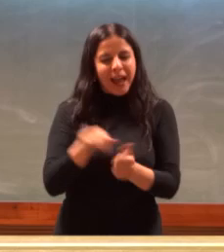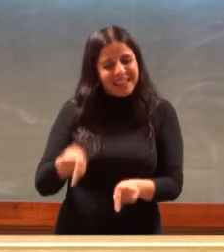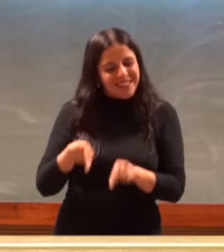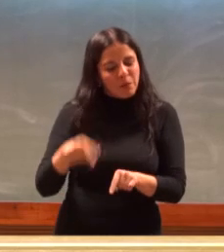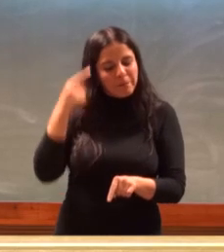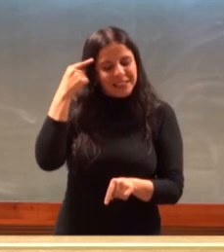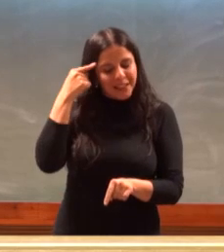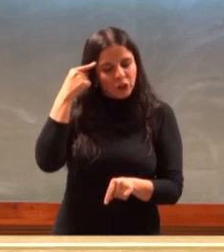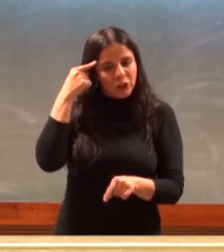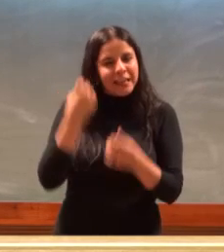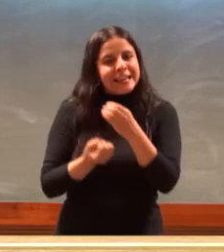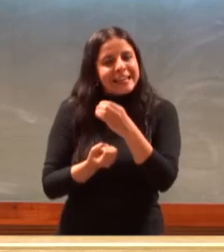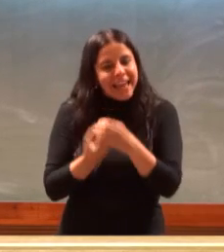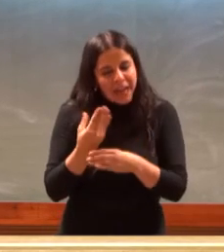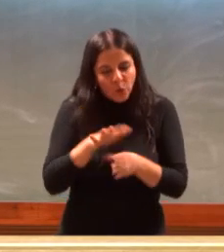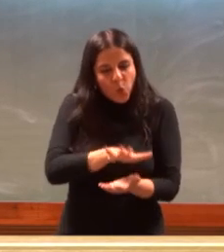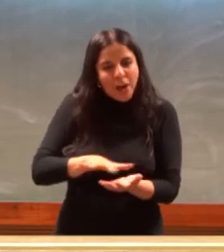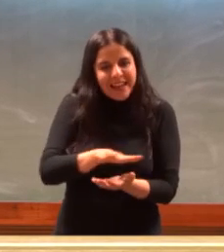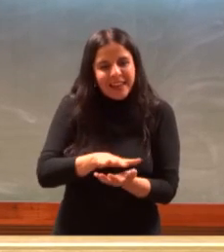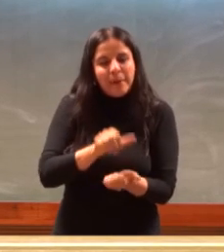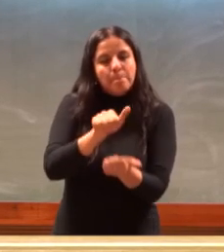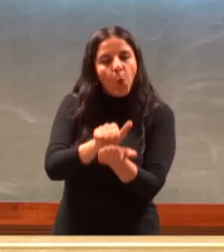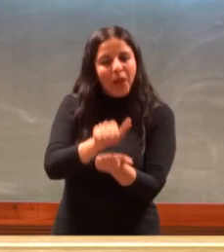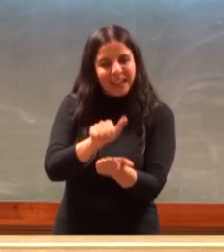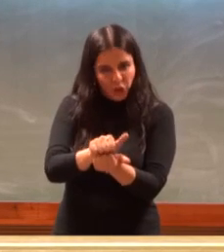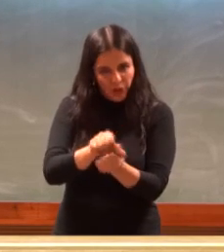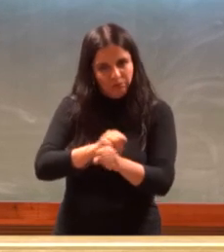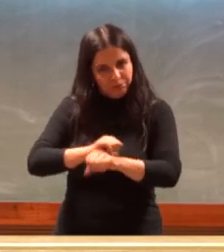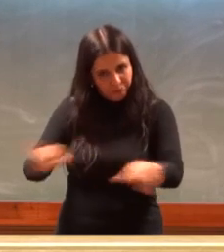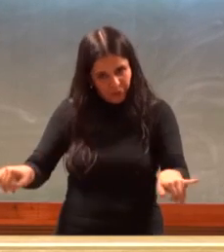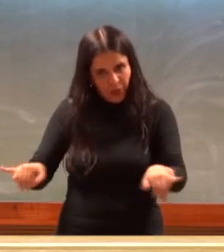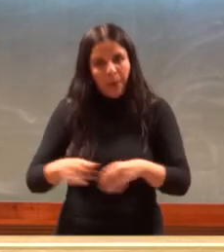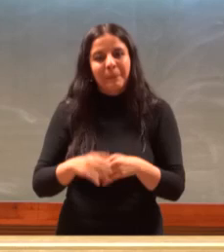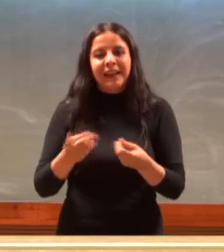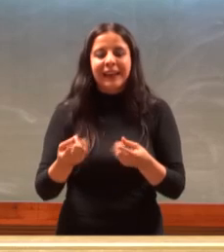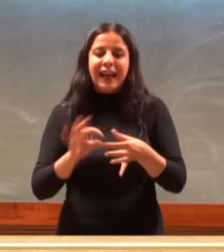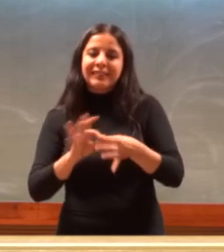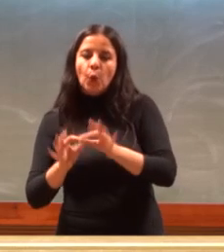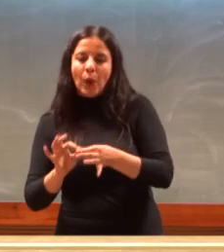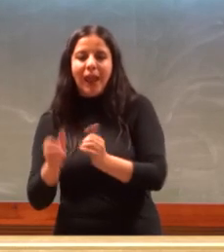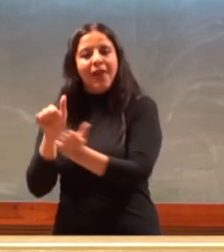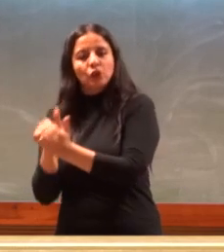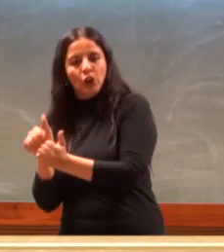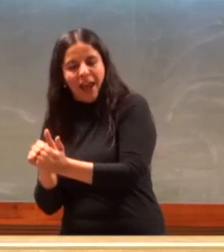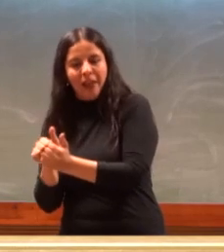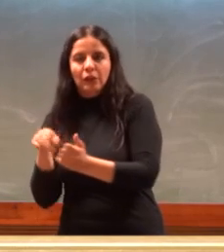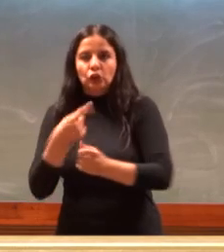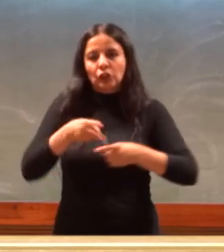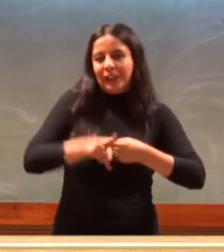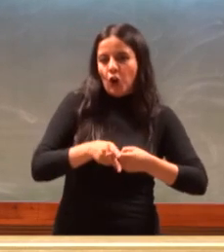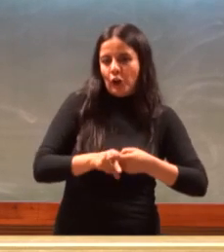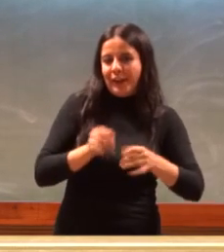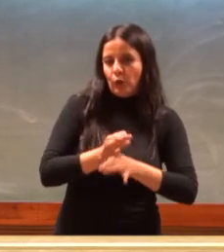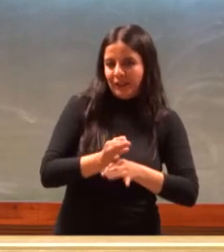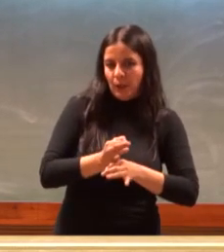pensando crear un área específica de publicaciones que articule el trabajo de la editorial el trabajo del área de tecnología educativa el